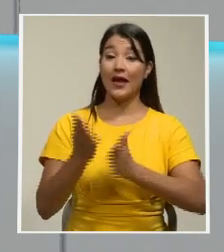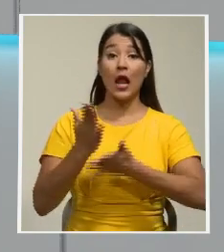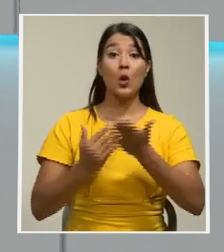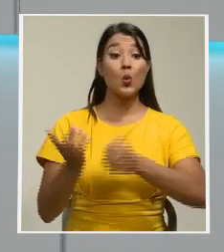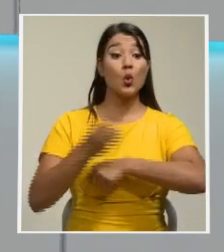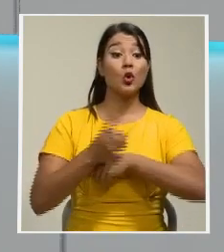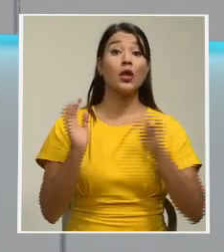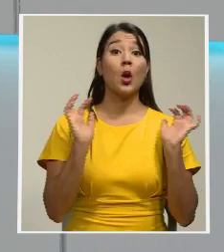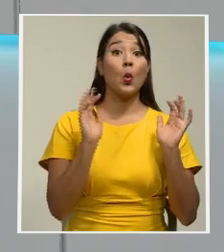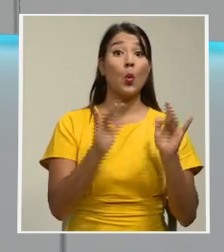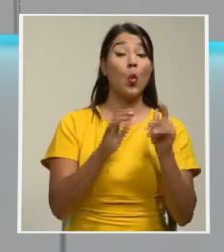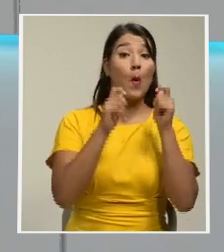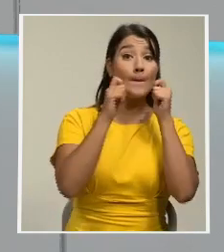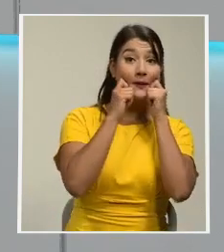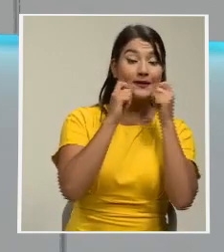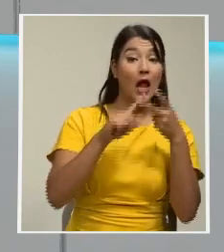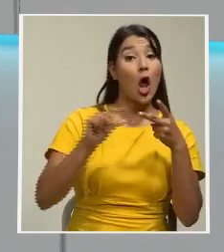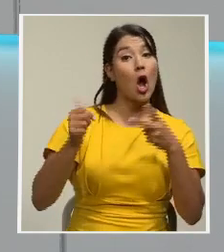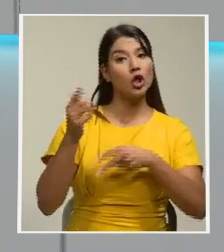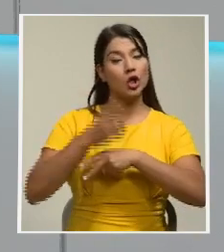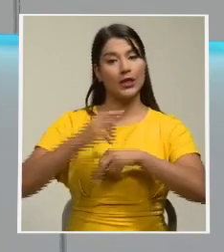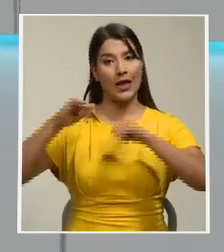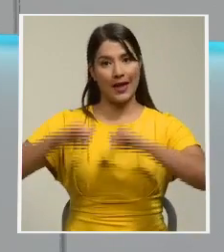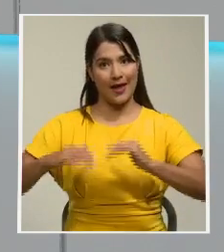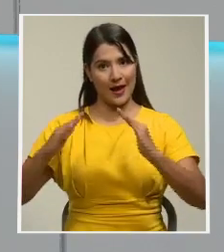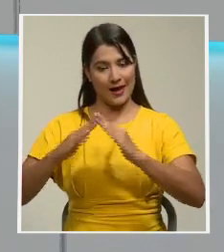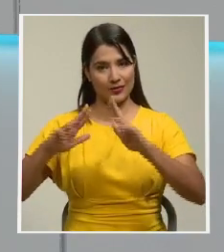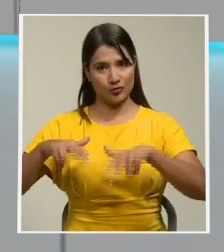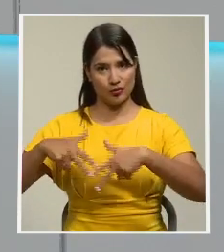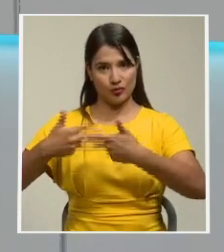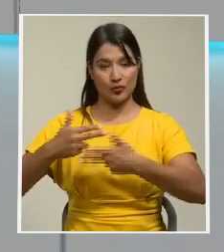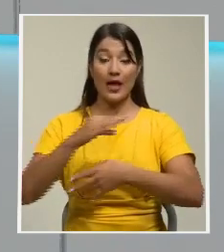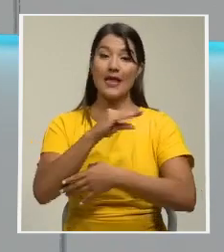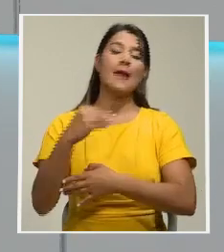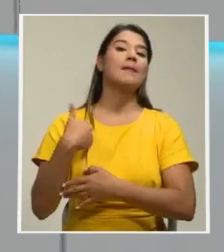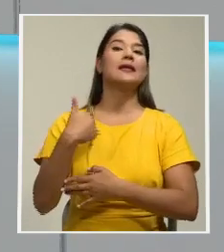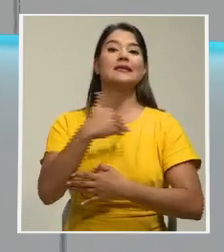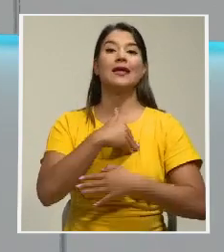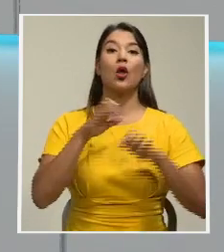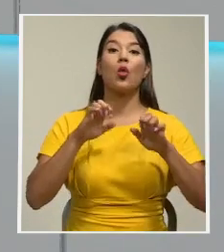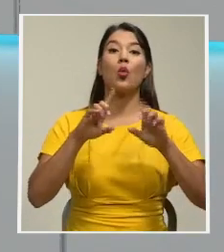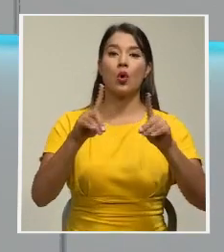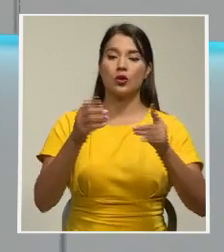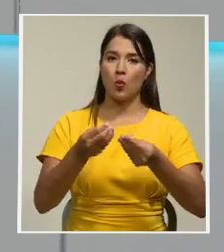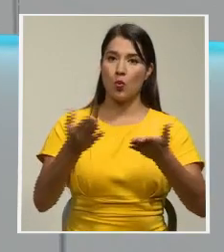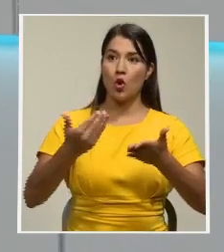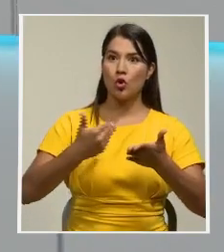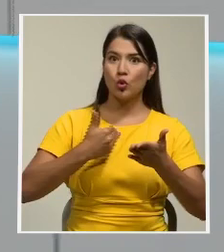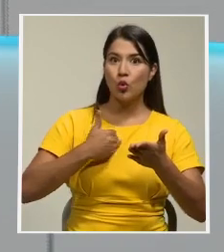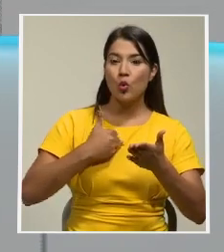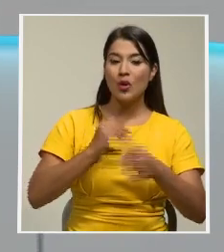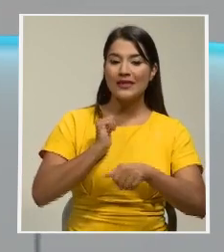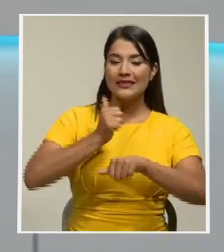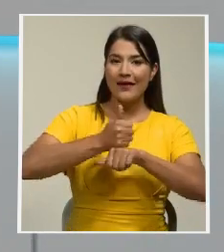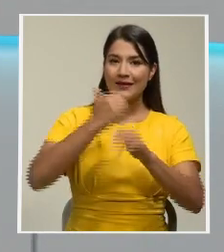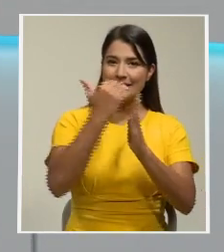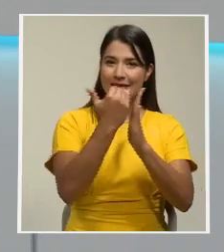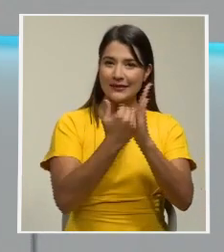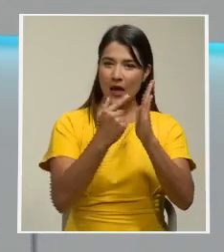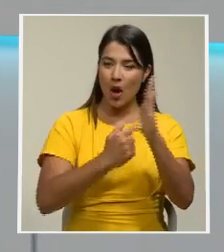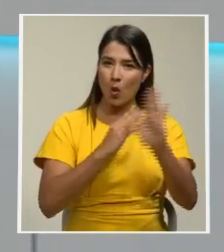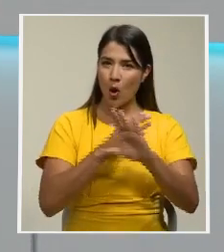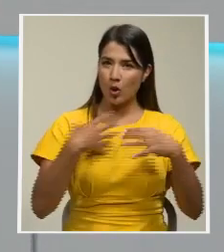del Ministerio de Educación Pública por establecer protocolos sanitarios, acomodar horarios y velar por el